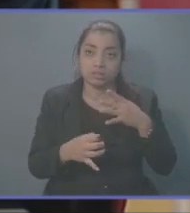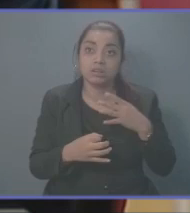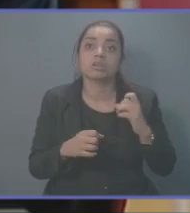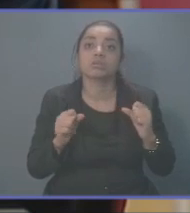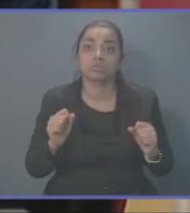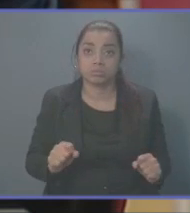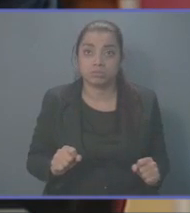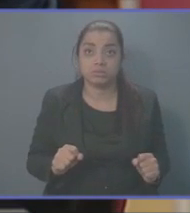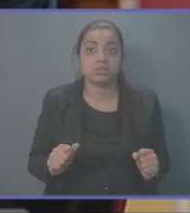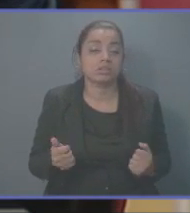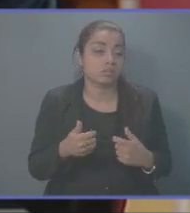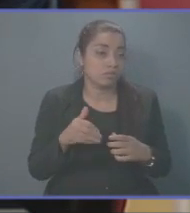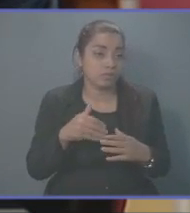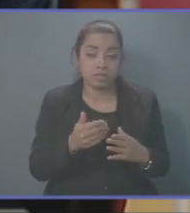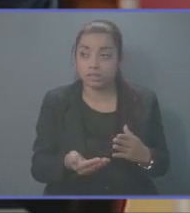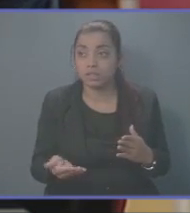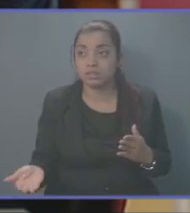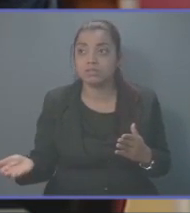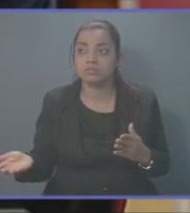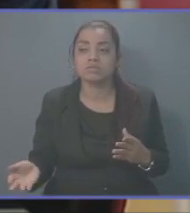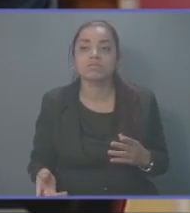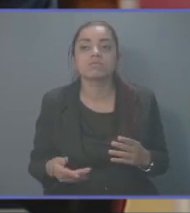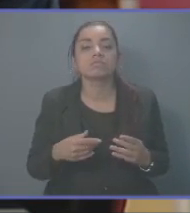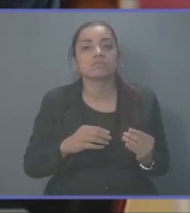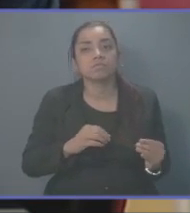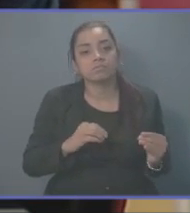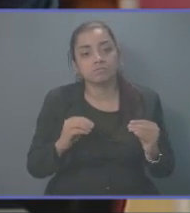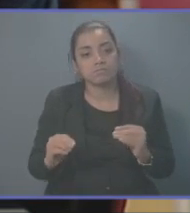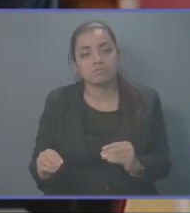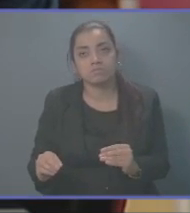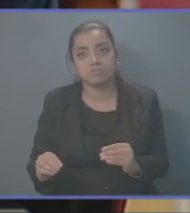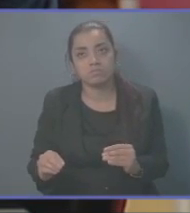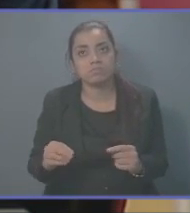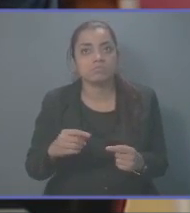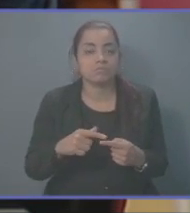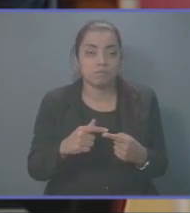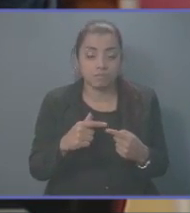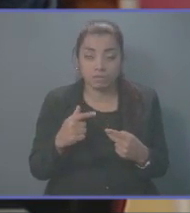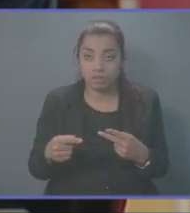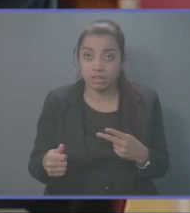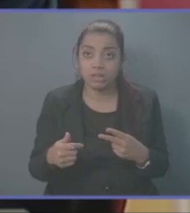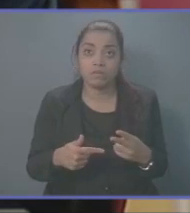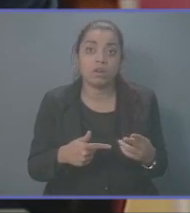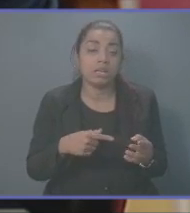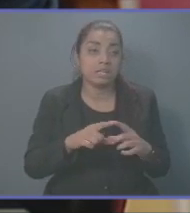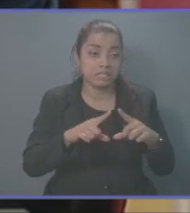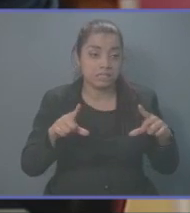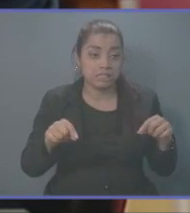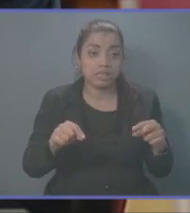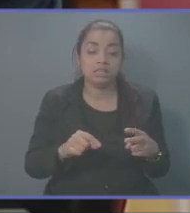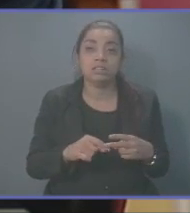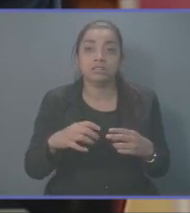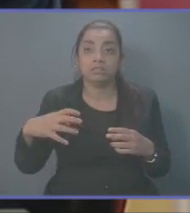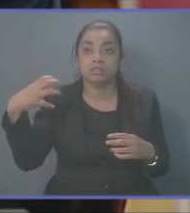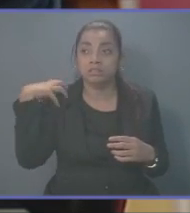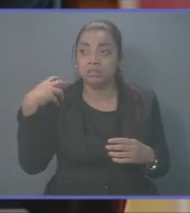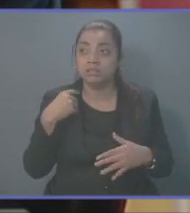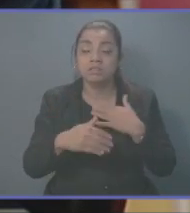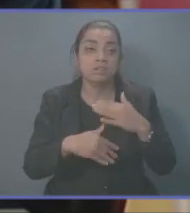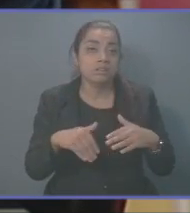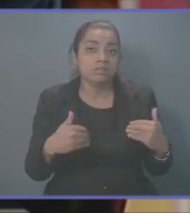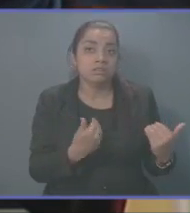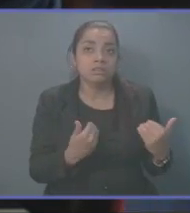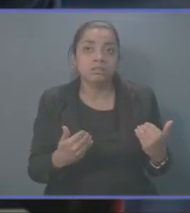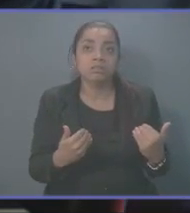los siguientes medios: efectivo, cheques de caja, de gerencia o certificados, notas de crédito